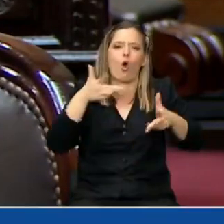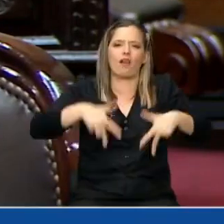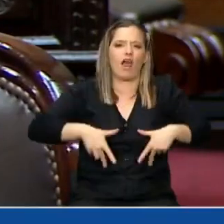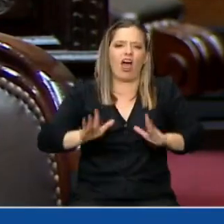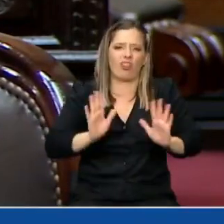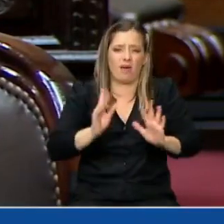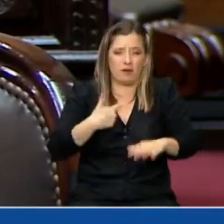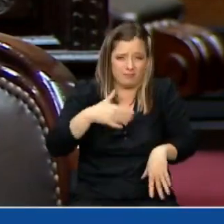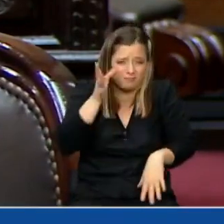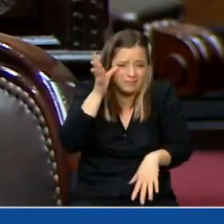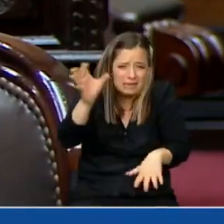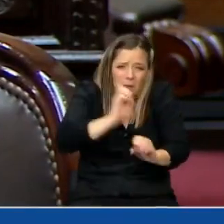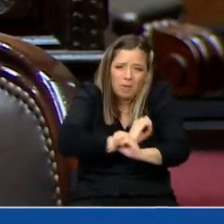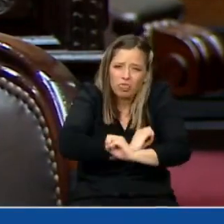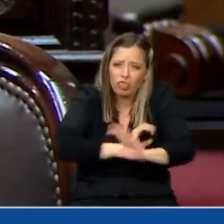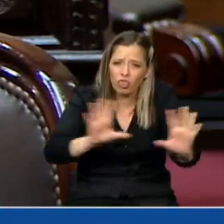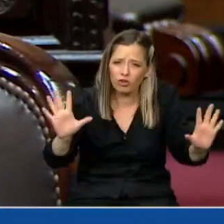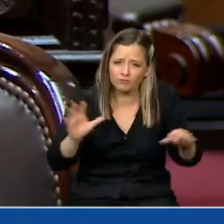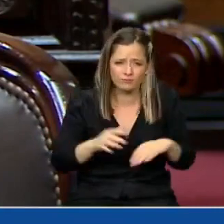Digo yo,